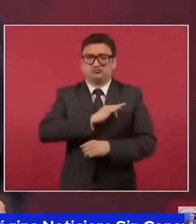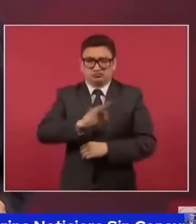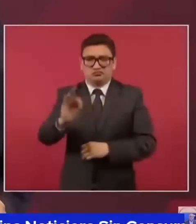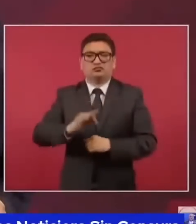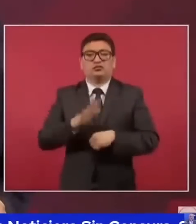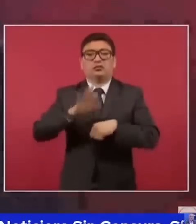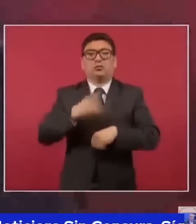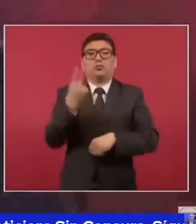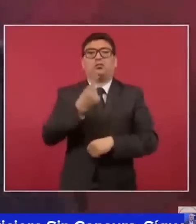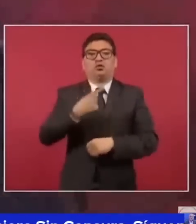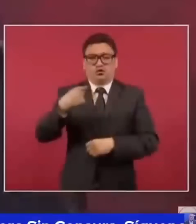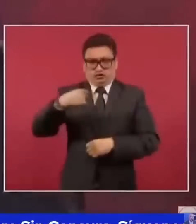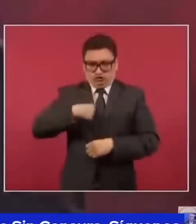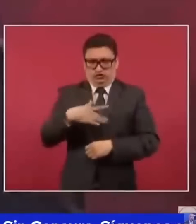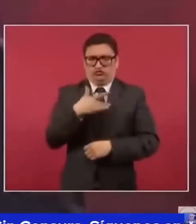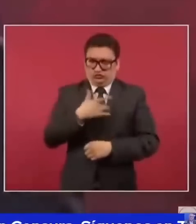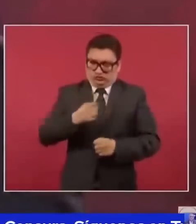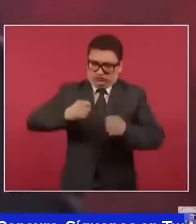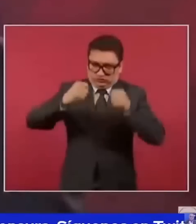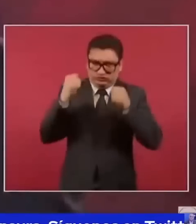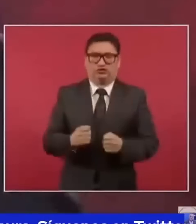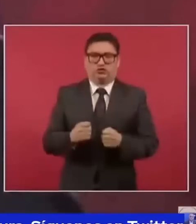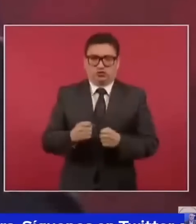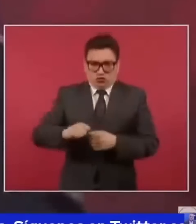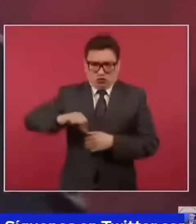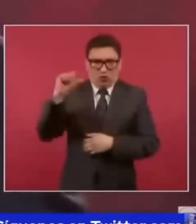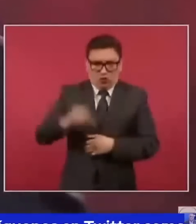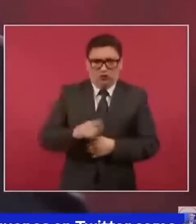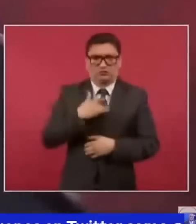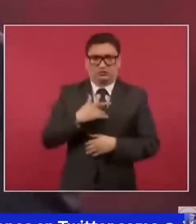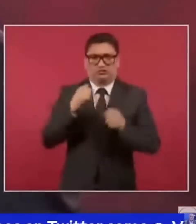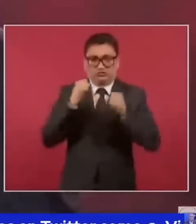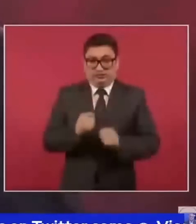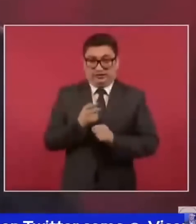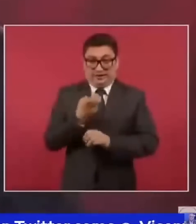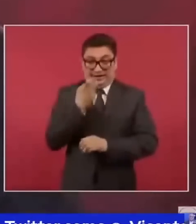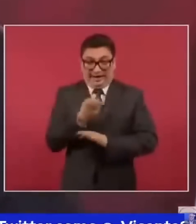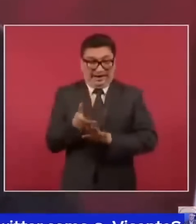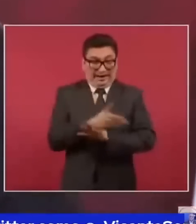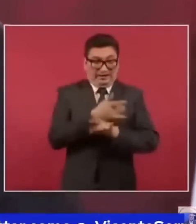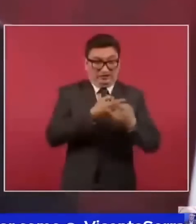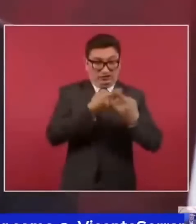Porque yo puedo asegurar hoy, a pesar de todo eso,